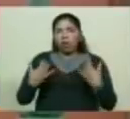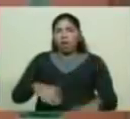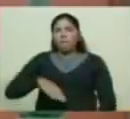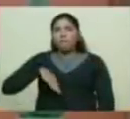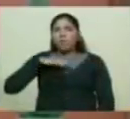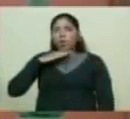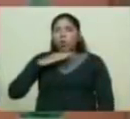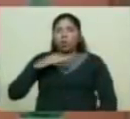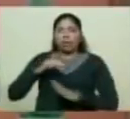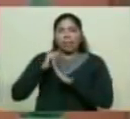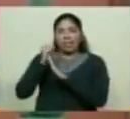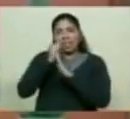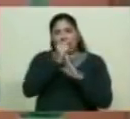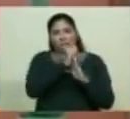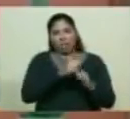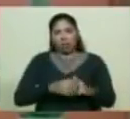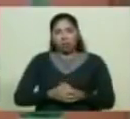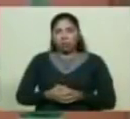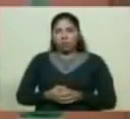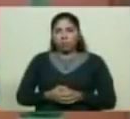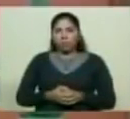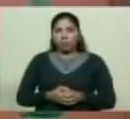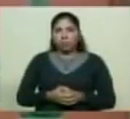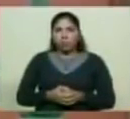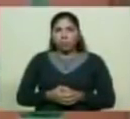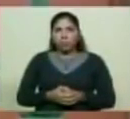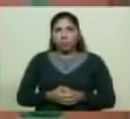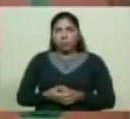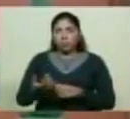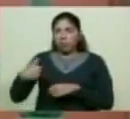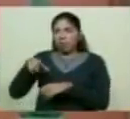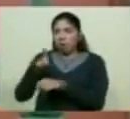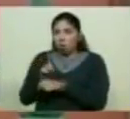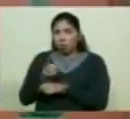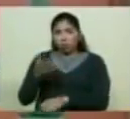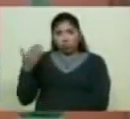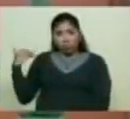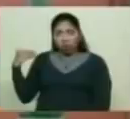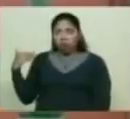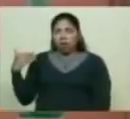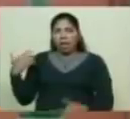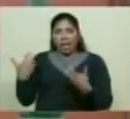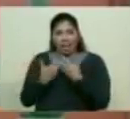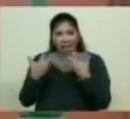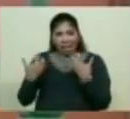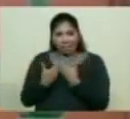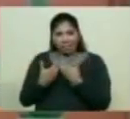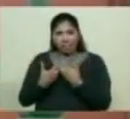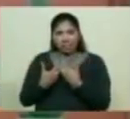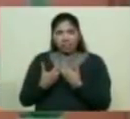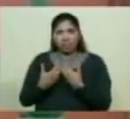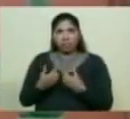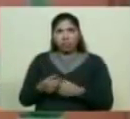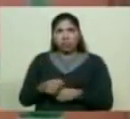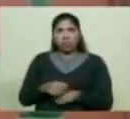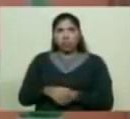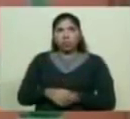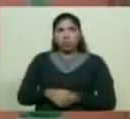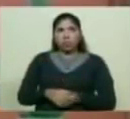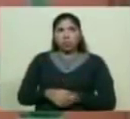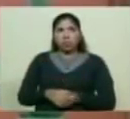recalcar que la única vez que nuestros ejércitos han cruzado nuestras fronteras patrias